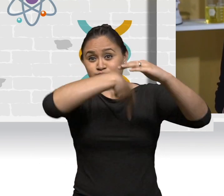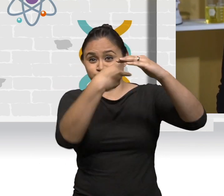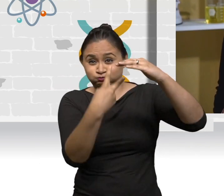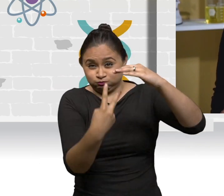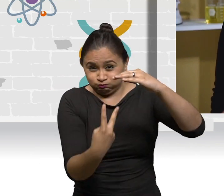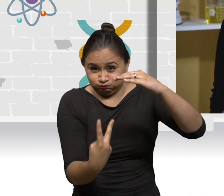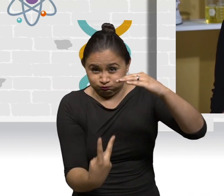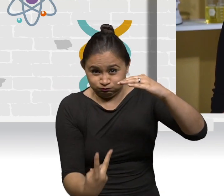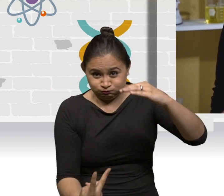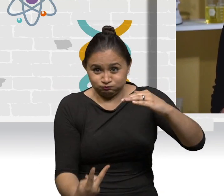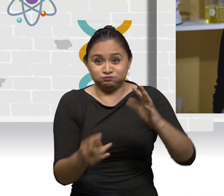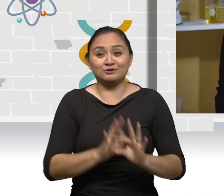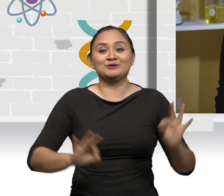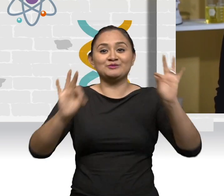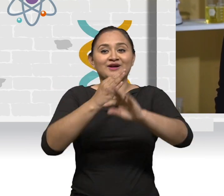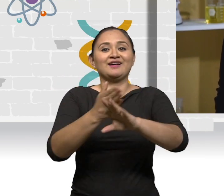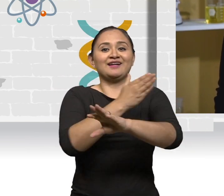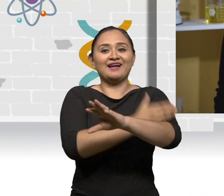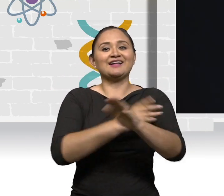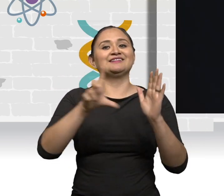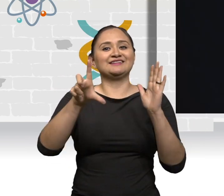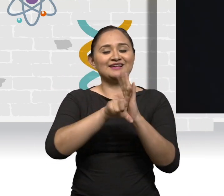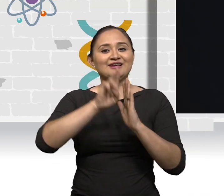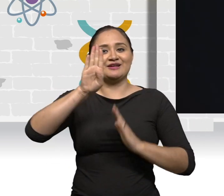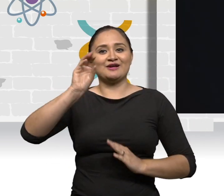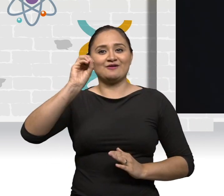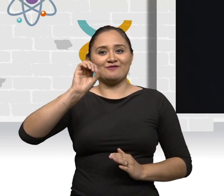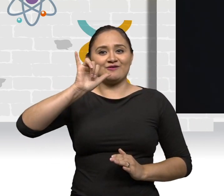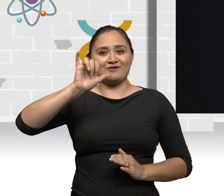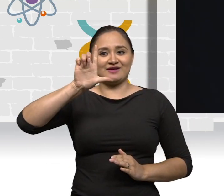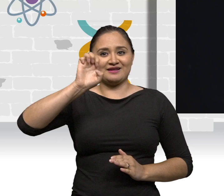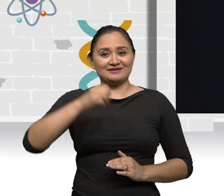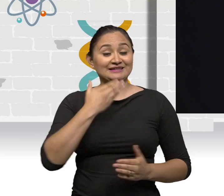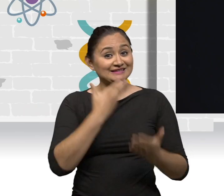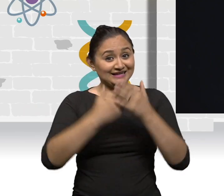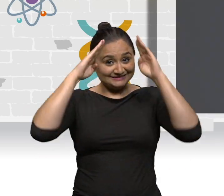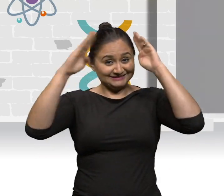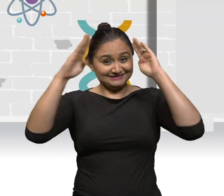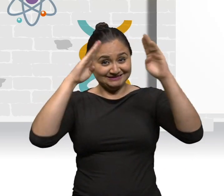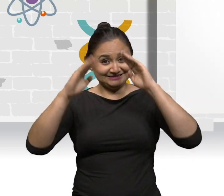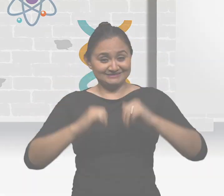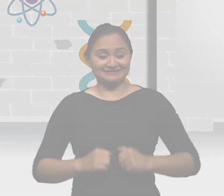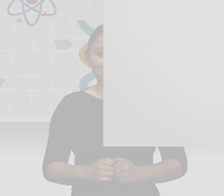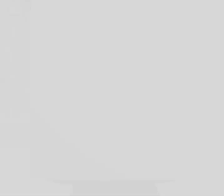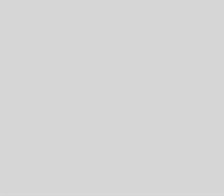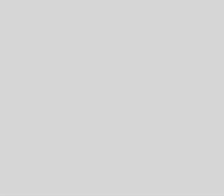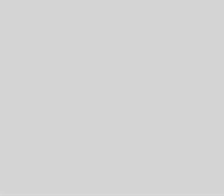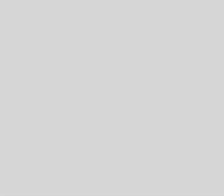buceo es importante conocer la ley de Boyle. Hasta la próxima.